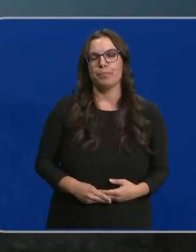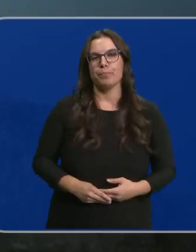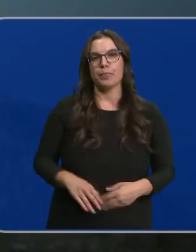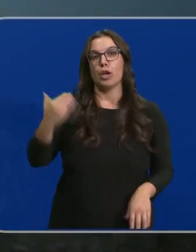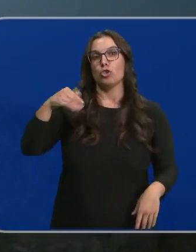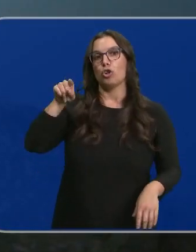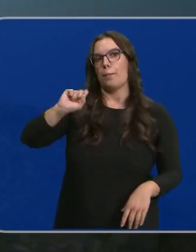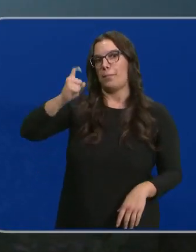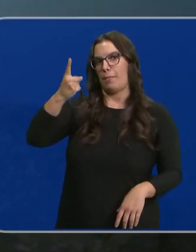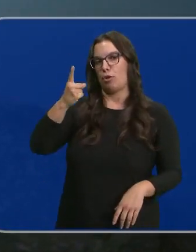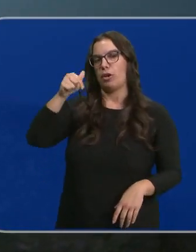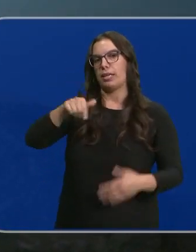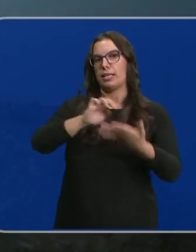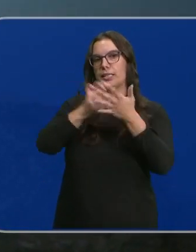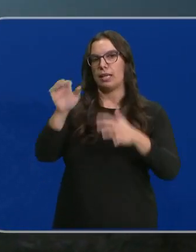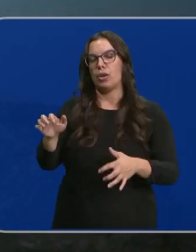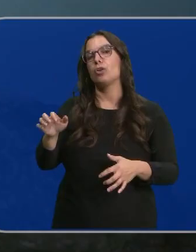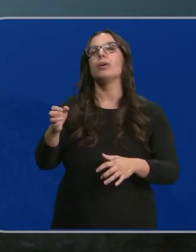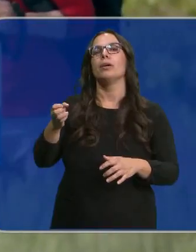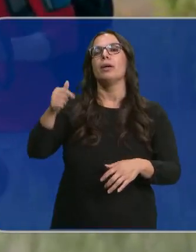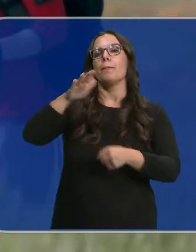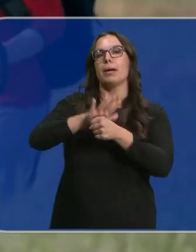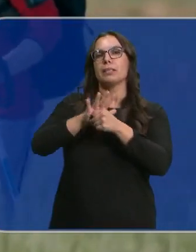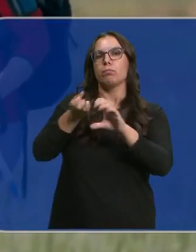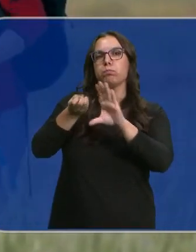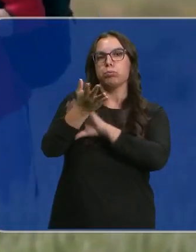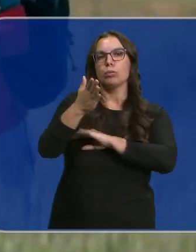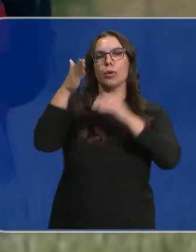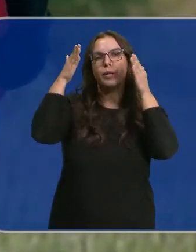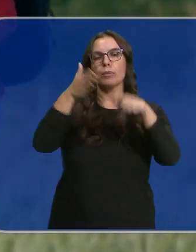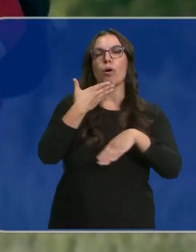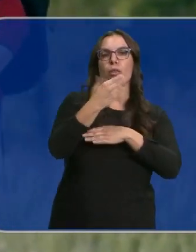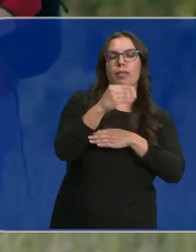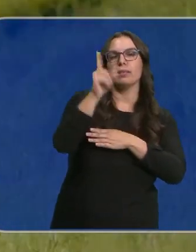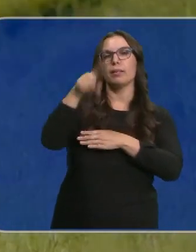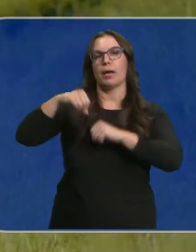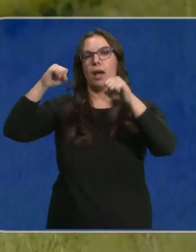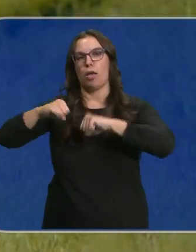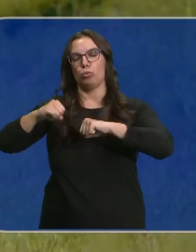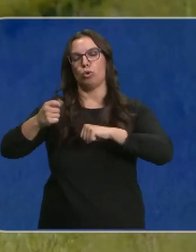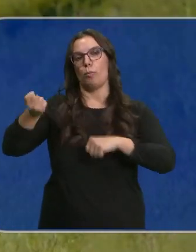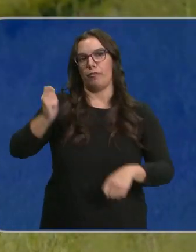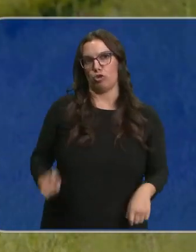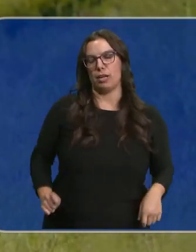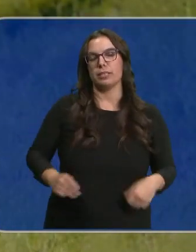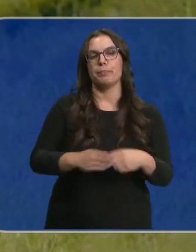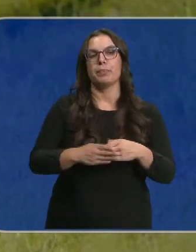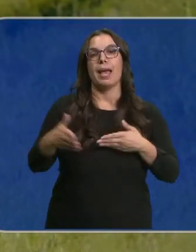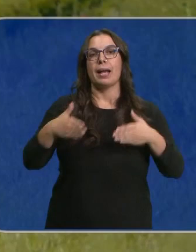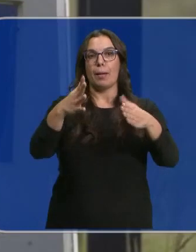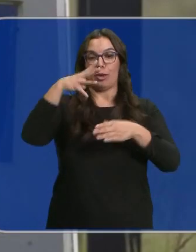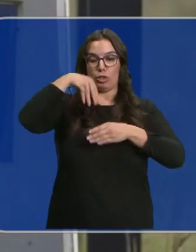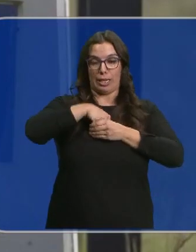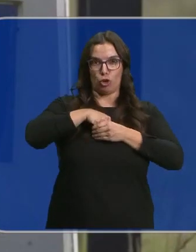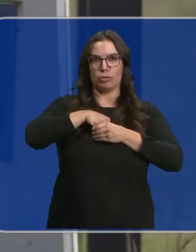Soria es la primera parada en Castilla y León con 2 proyecciones este martes dirigidas a adolescentes por un lado y adultos profesionales por otro. El Camino Interior ofrece